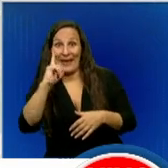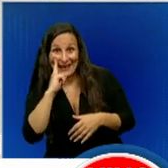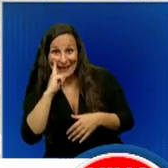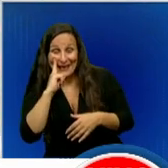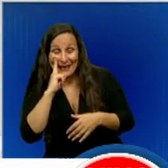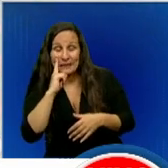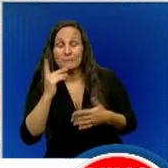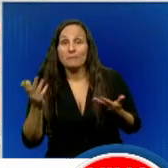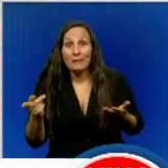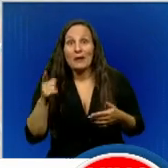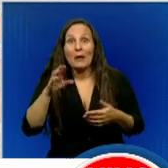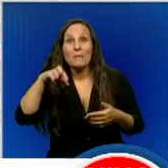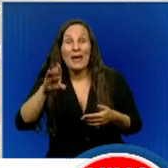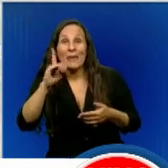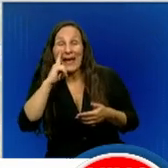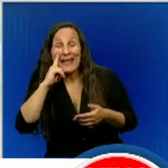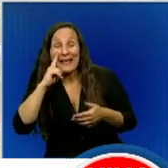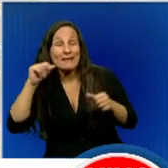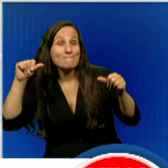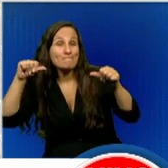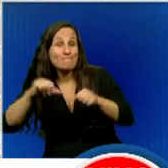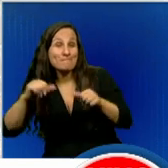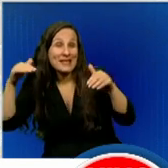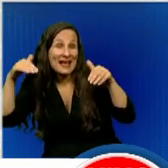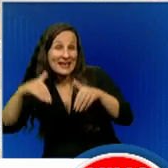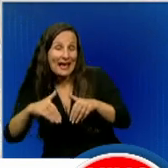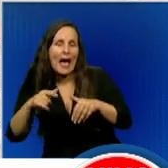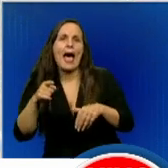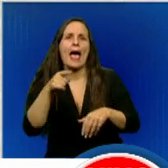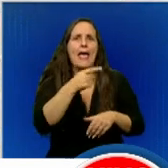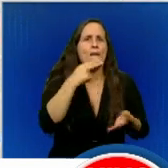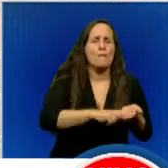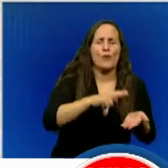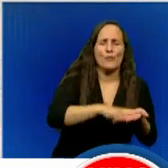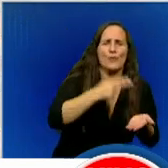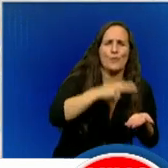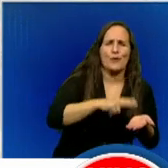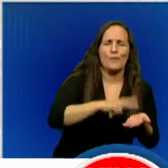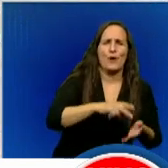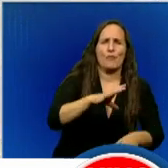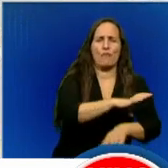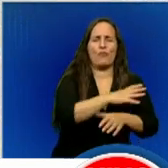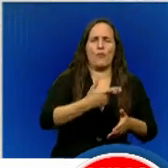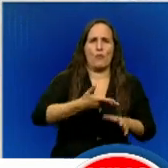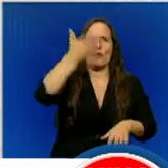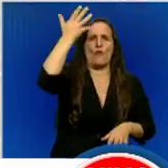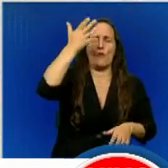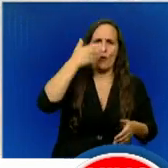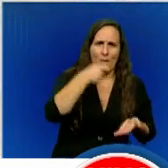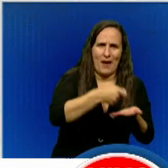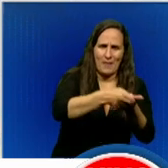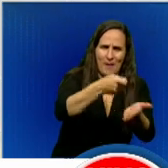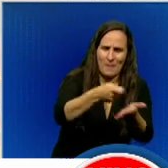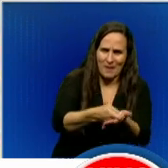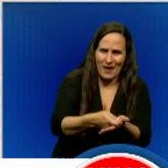el pib cae evidentemente la presión también aumenta cuando el numerador o sea la